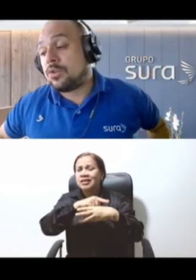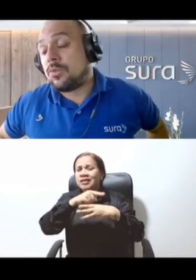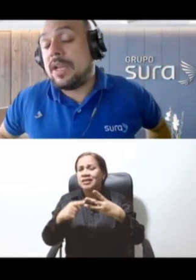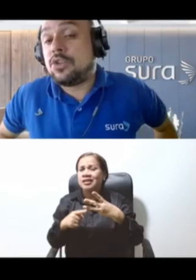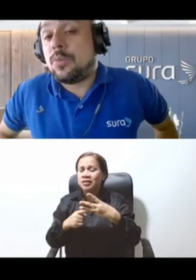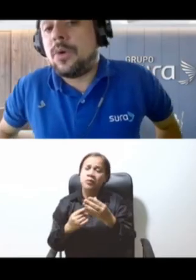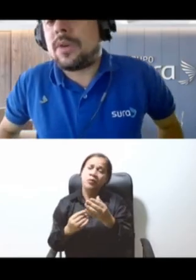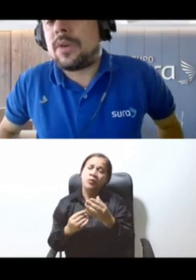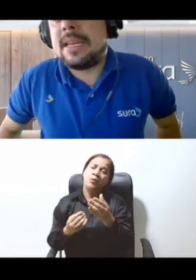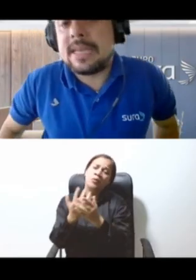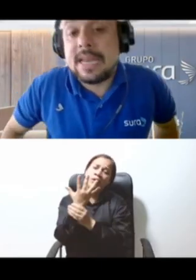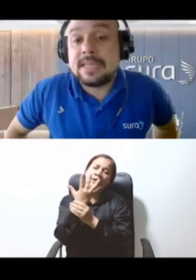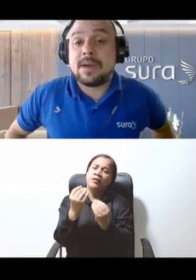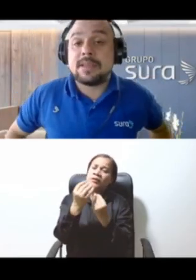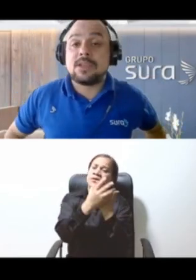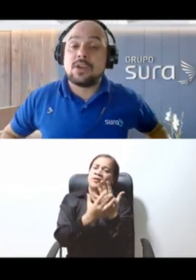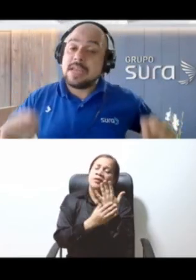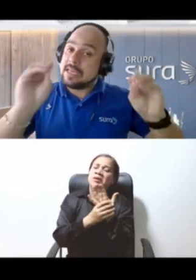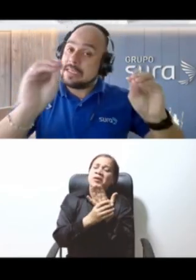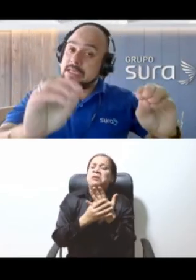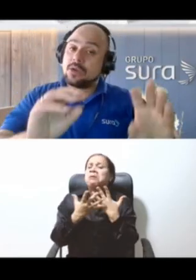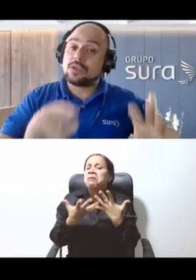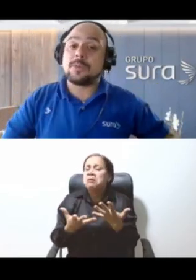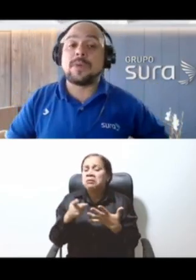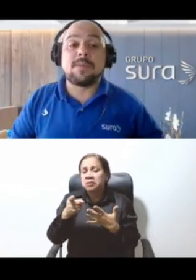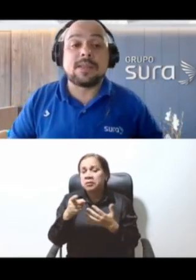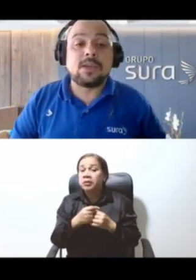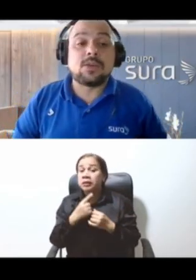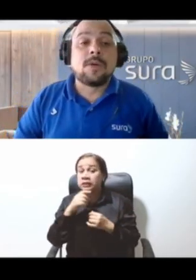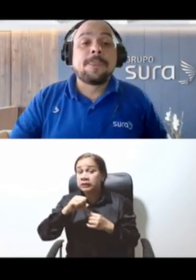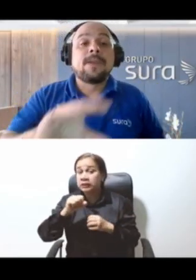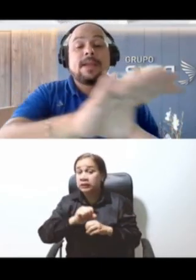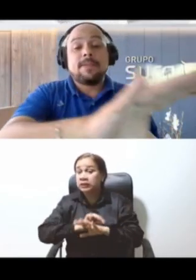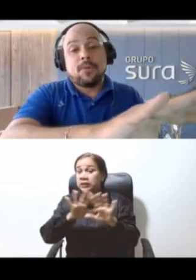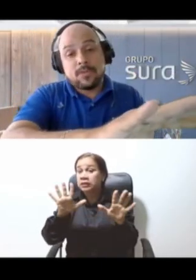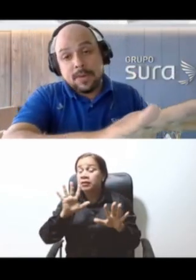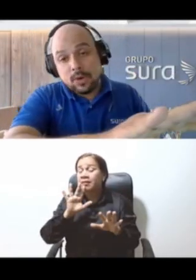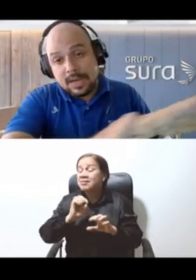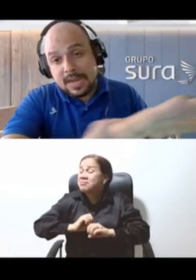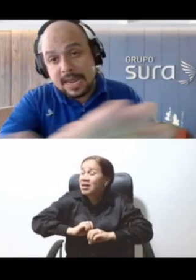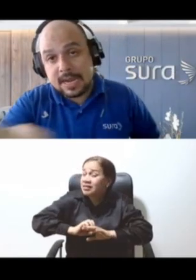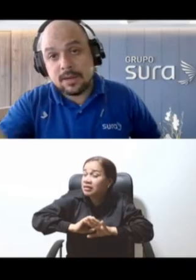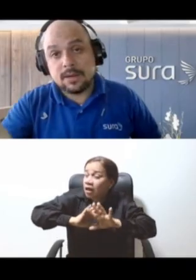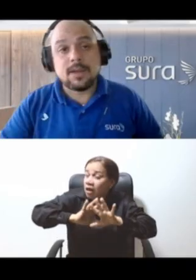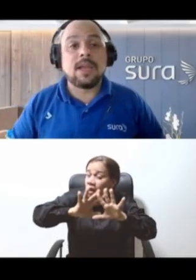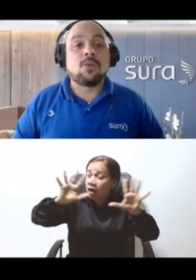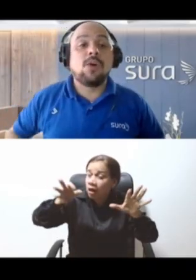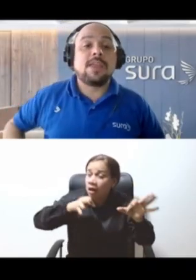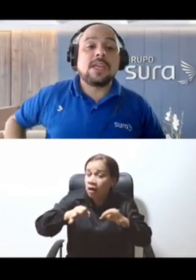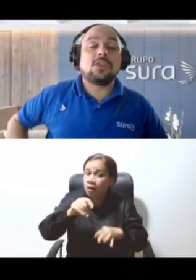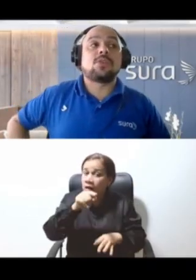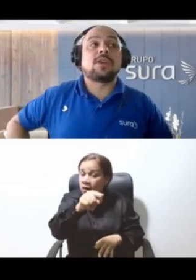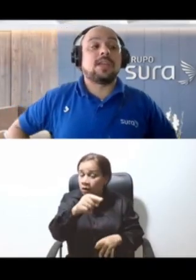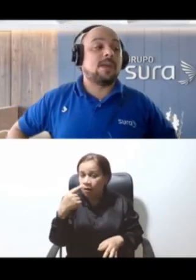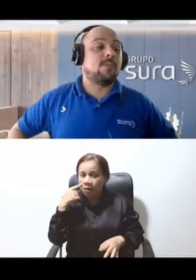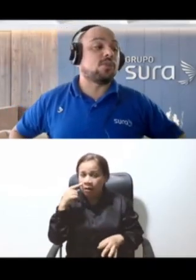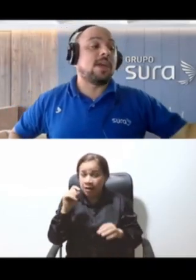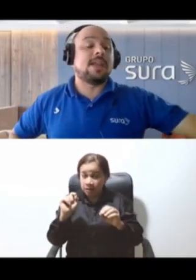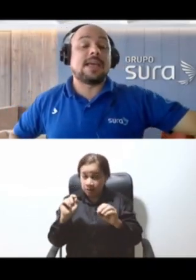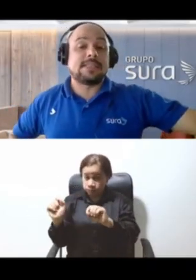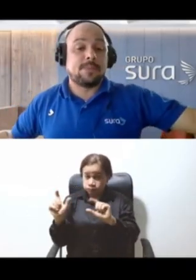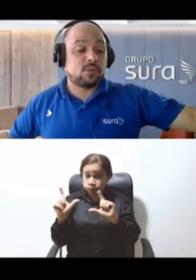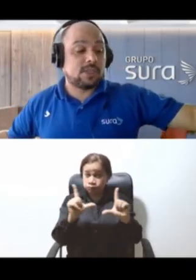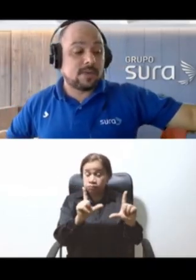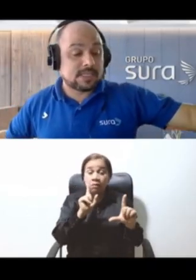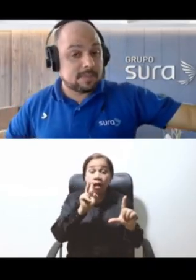guantes por los cuales yo puedo realizar el tema de atención y aquí sí quiero ser pragmático. Por favor, lean el cuadrito que